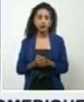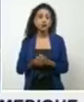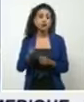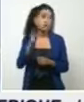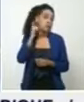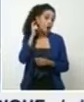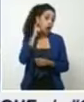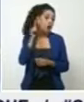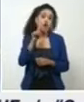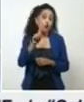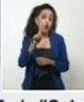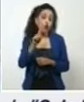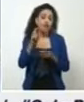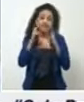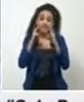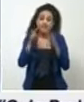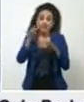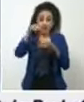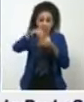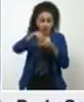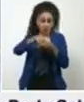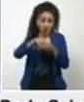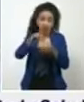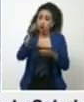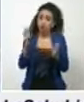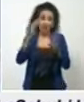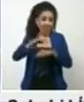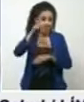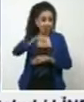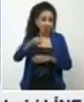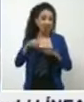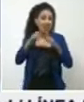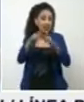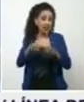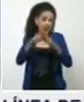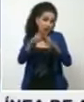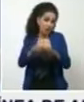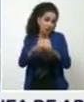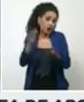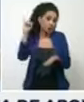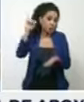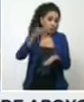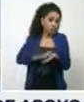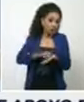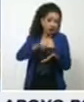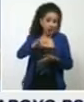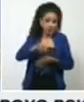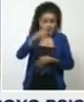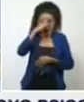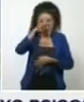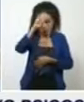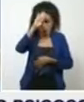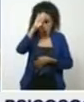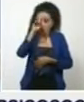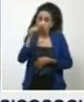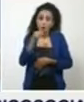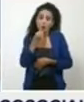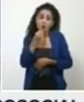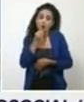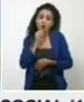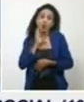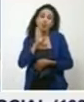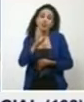ella, reitero, directo del aeropuerto fue a ingresar, y por lo tanto no podemos decir que